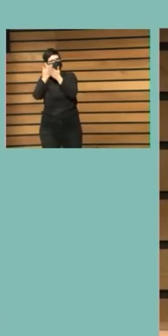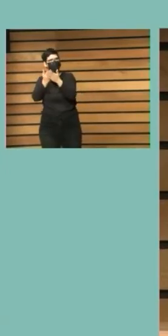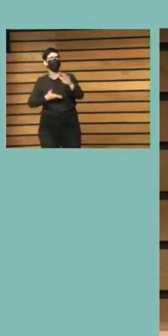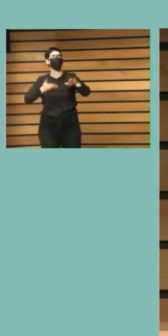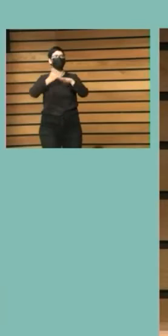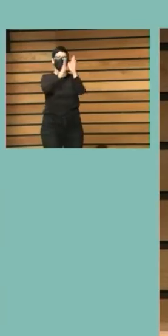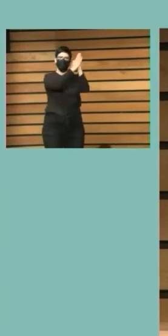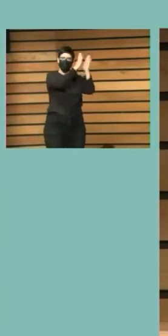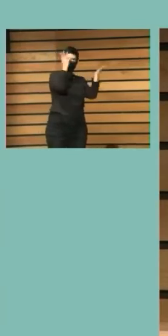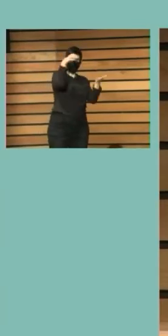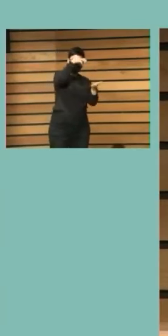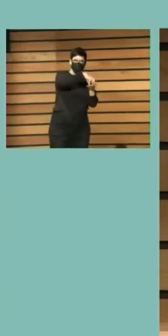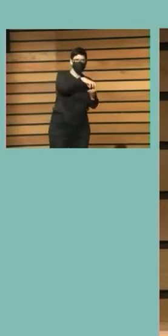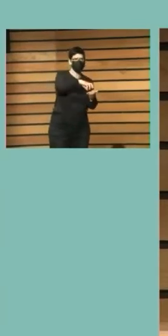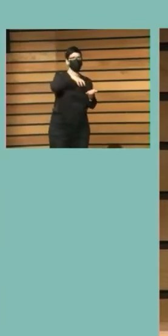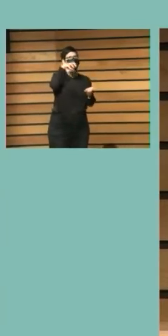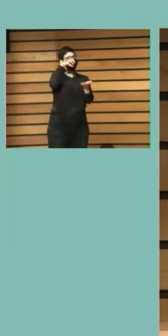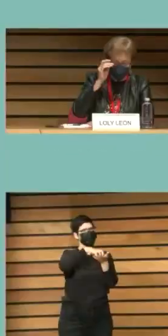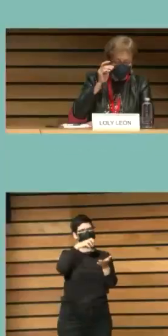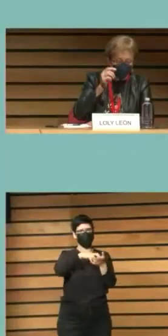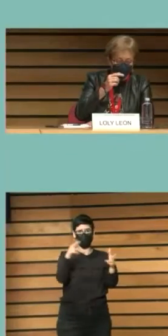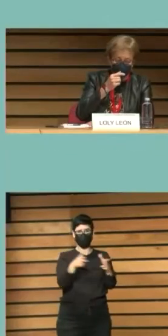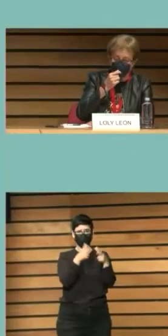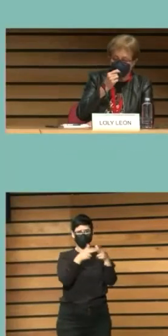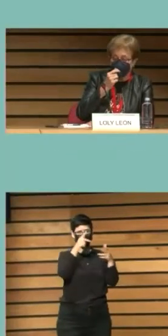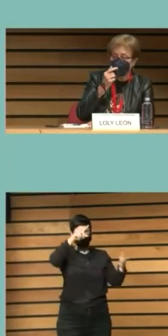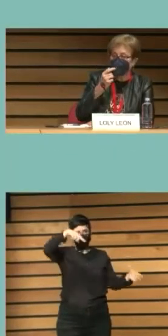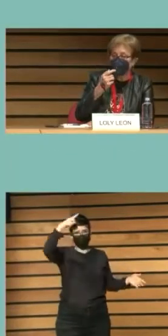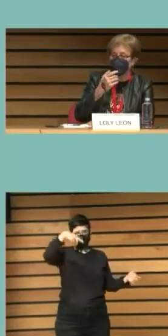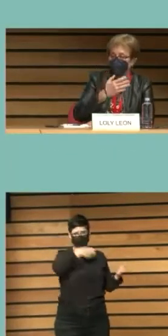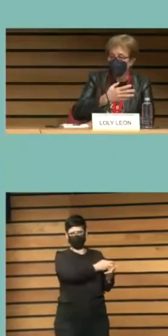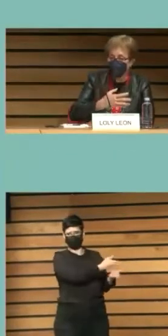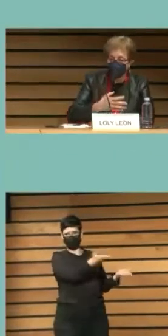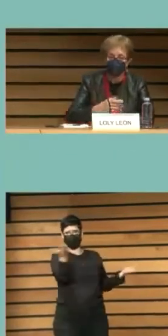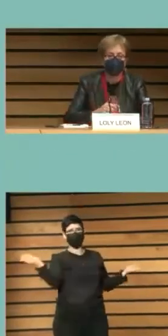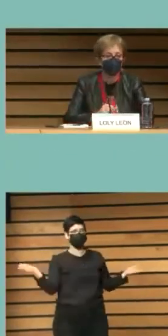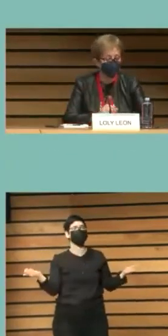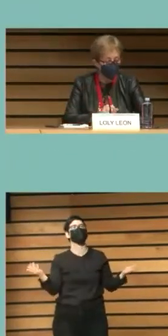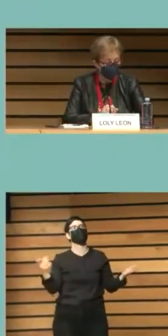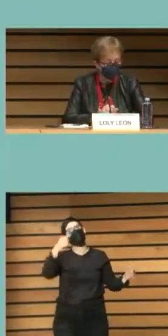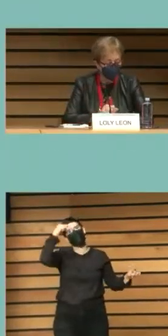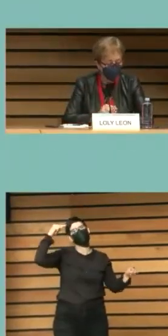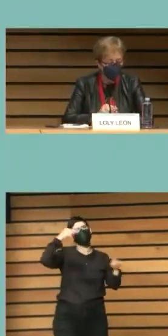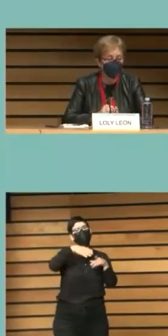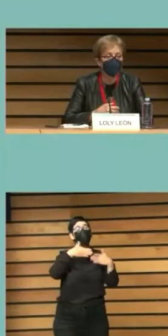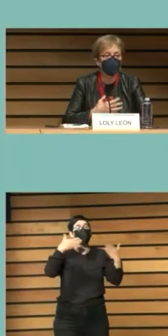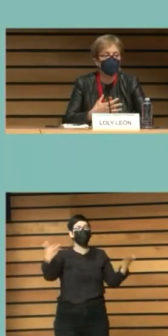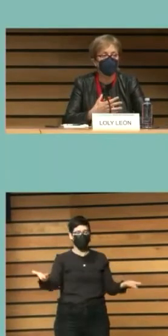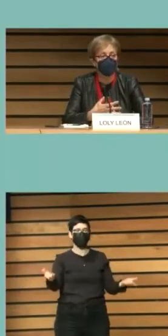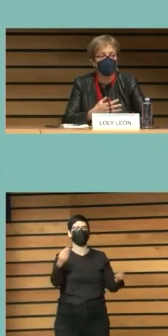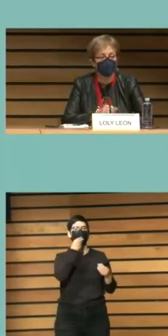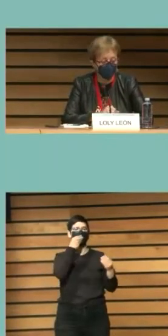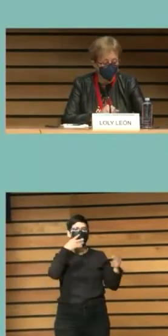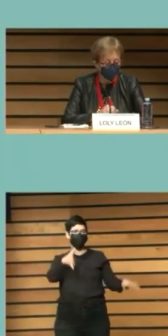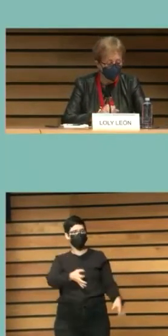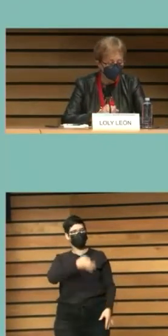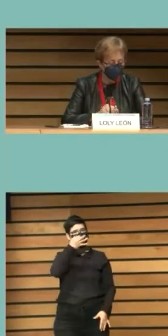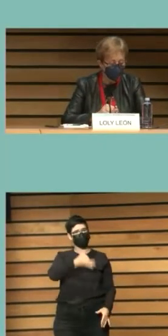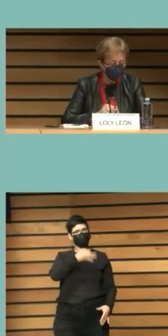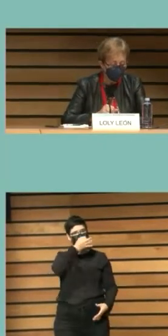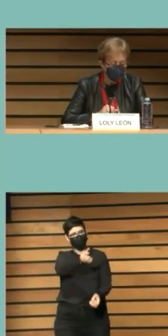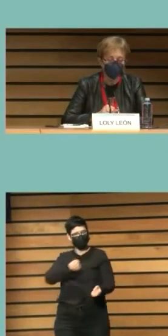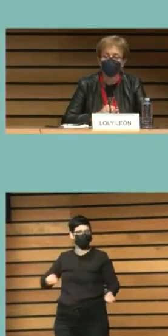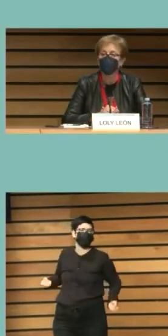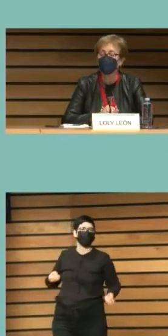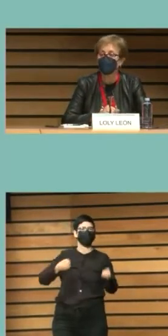en todo tipo de centros socioculturales con la intención de difundir las historias orales y de propiciar el encuentro